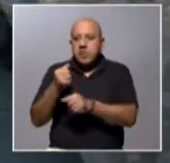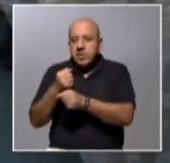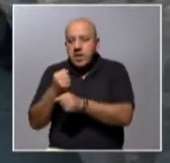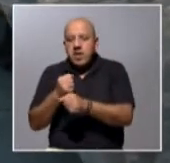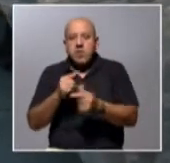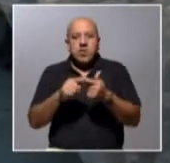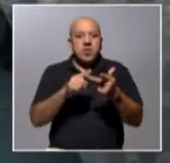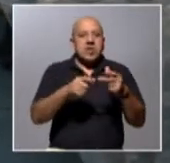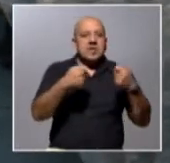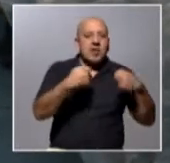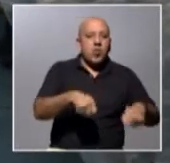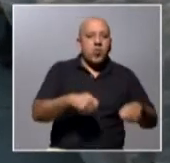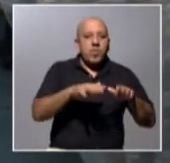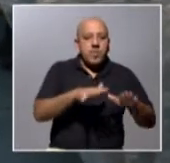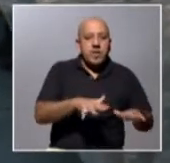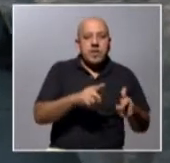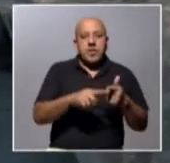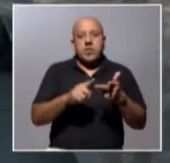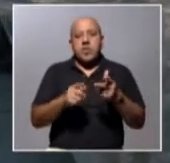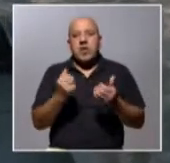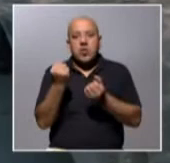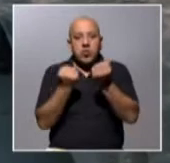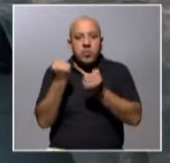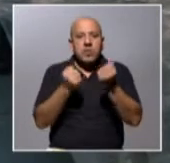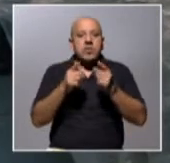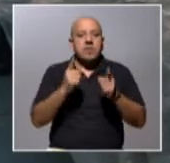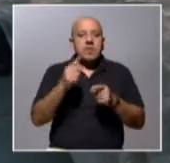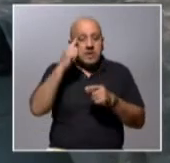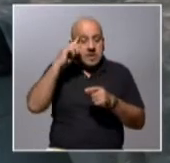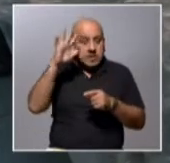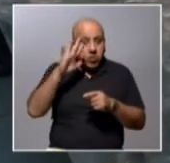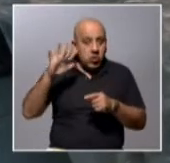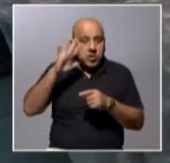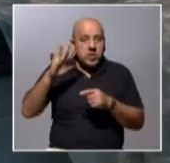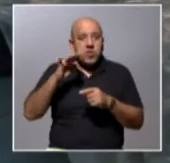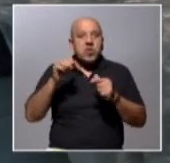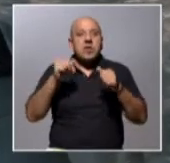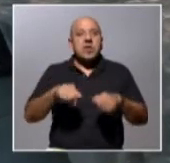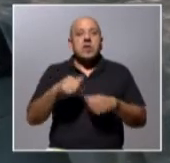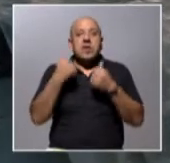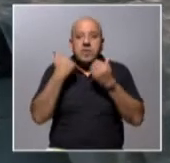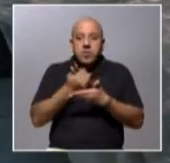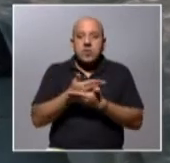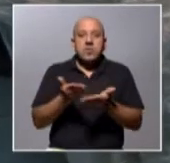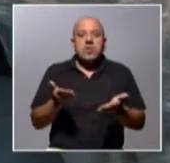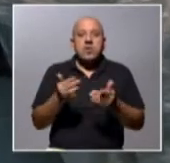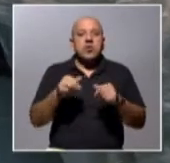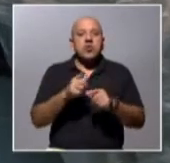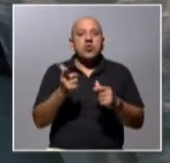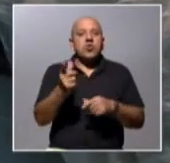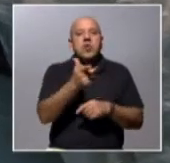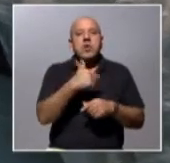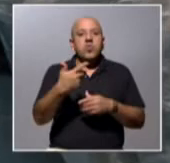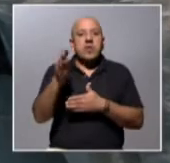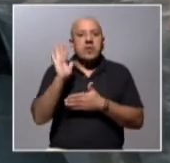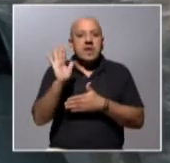porque el problema acá, digamos, más del económico, también es digamos, el psicológico. Y nosotros acá tratamos de dar un sustento y mostrar de que en el otro no hay una amenaza, sino